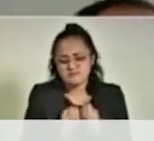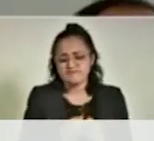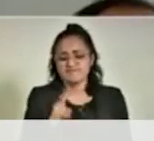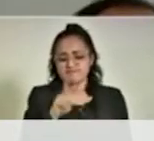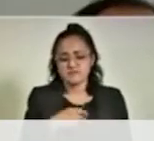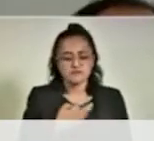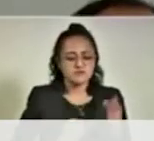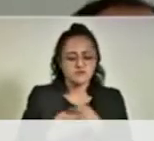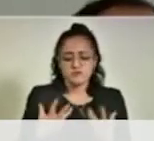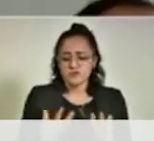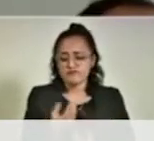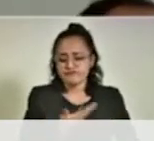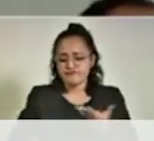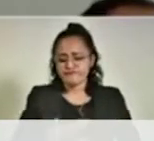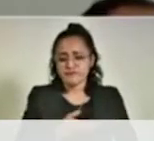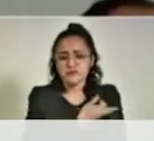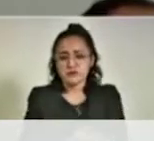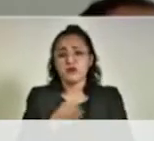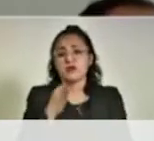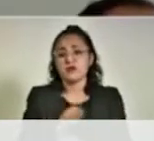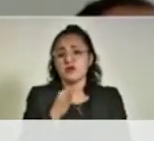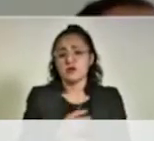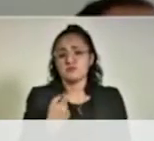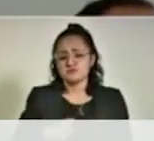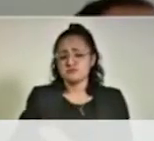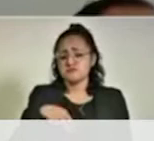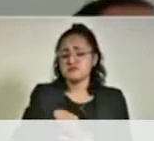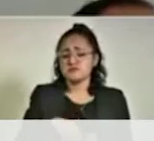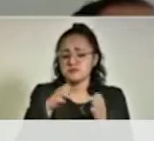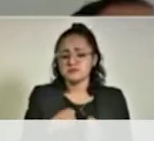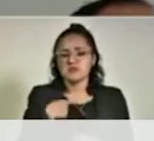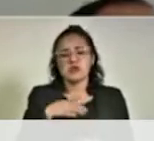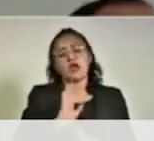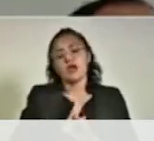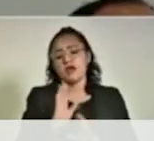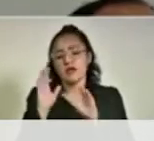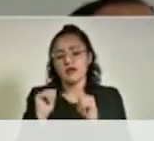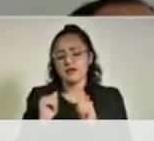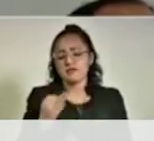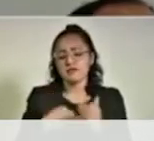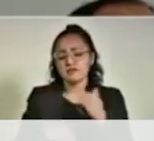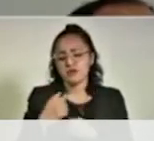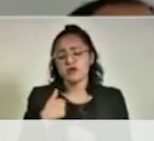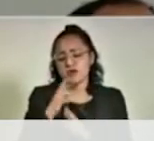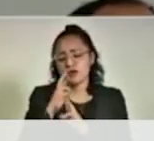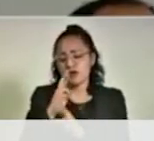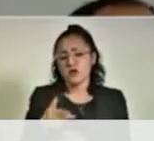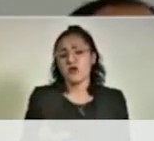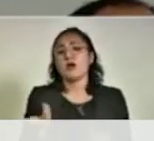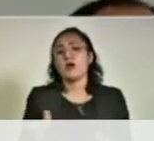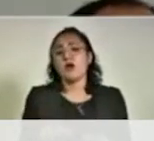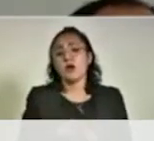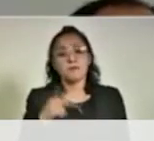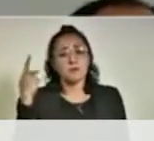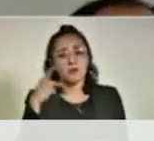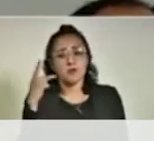y compartimos con todas las familias, nos queda hoy en esta ceremonia despedirnos con todo nuestro respeto y los honores de estos